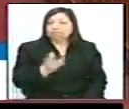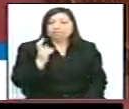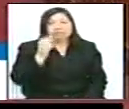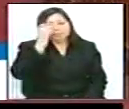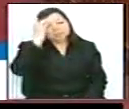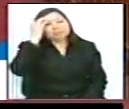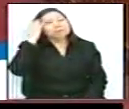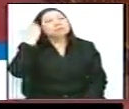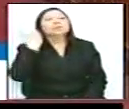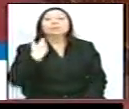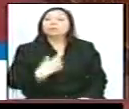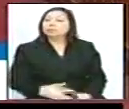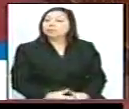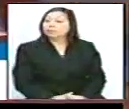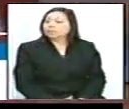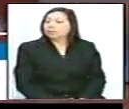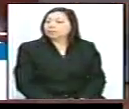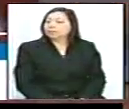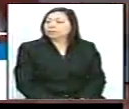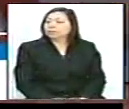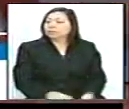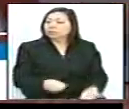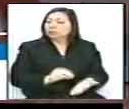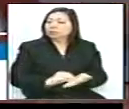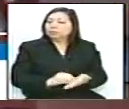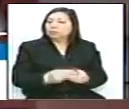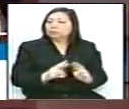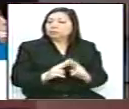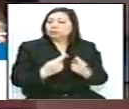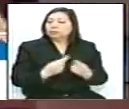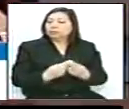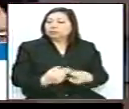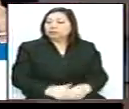Escuchemos. Se reanuda la sesión.